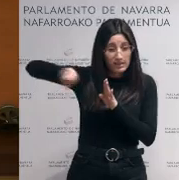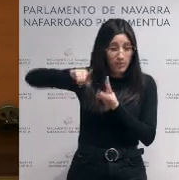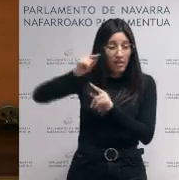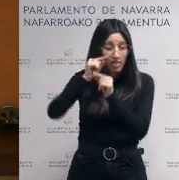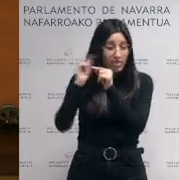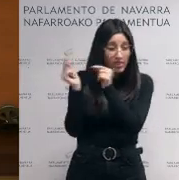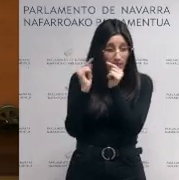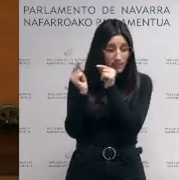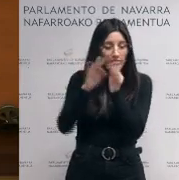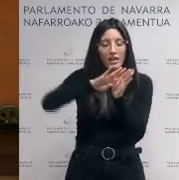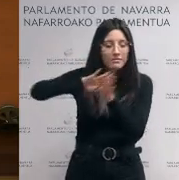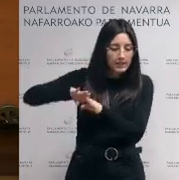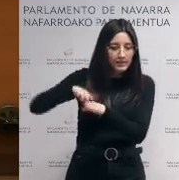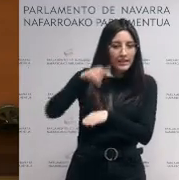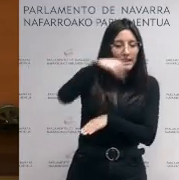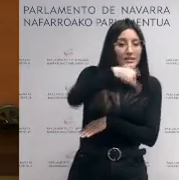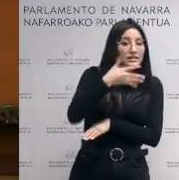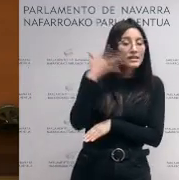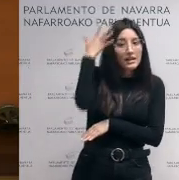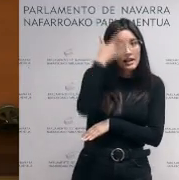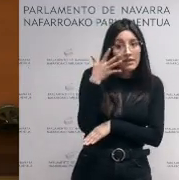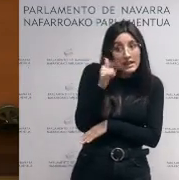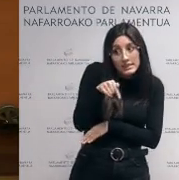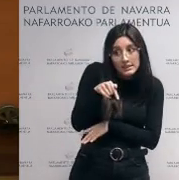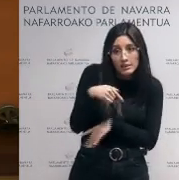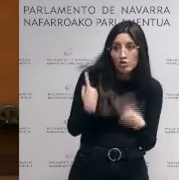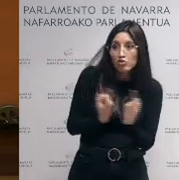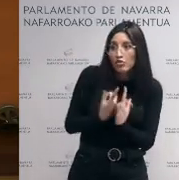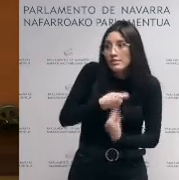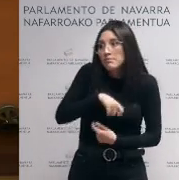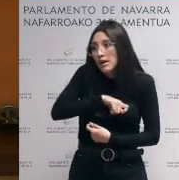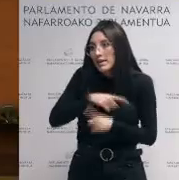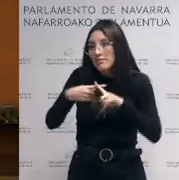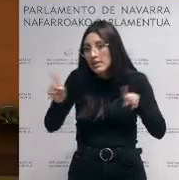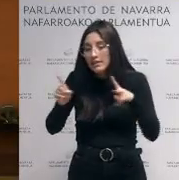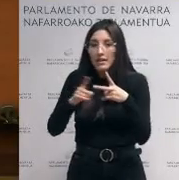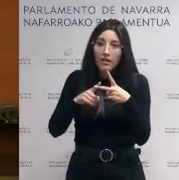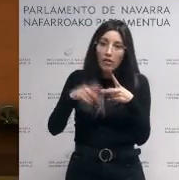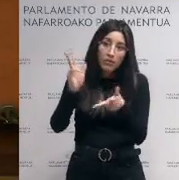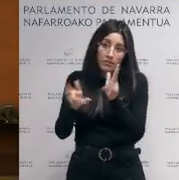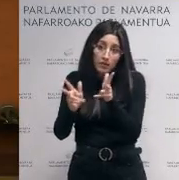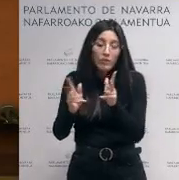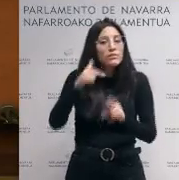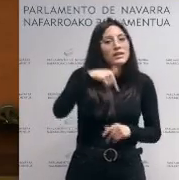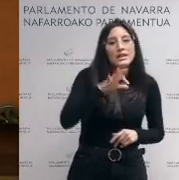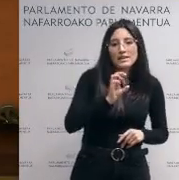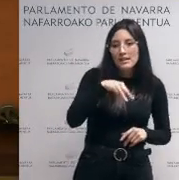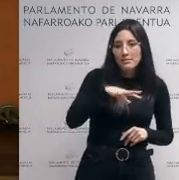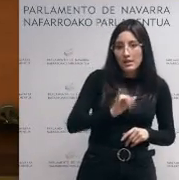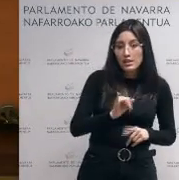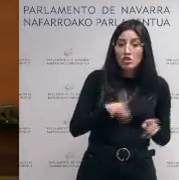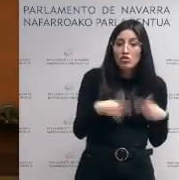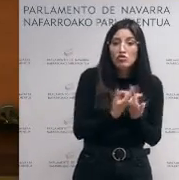es que en Navarra, a diferencia del Estado, a diferencia del País Vasco, el SMI no estaba exento de la obligación de